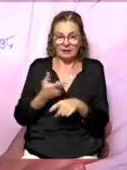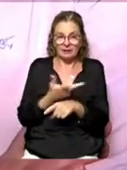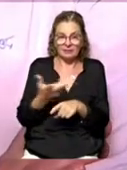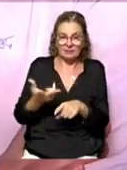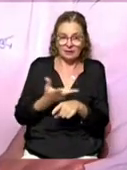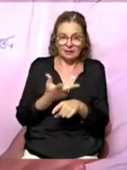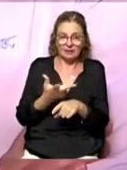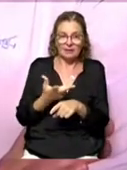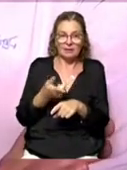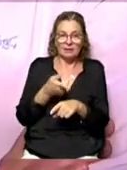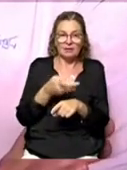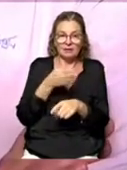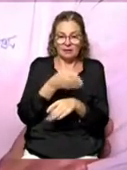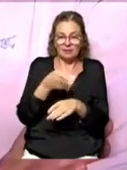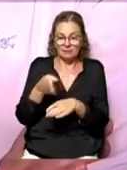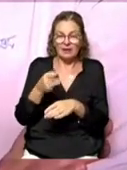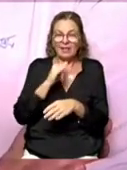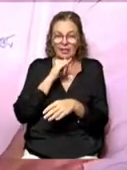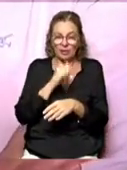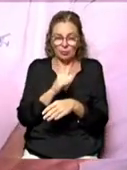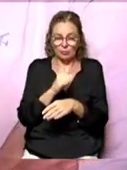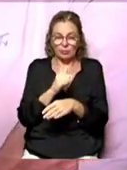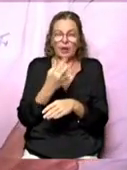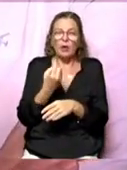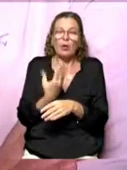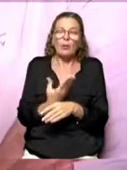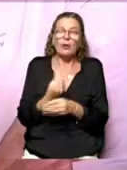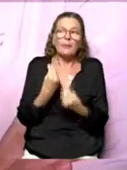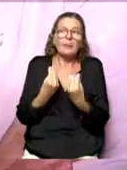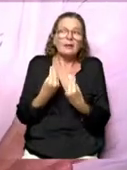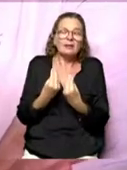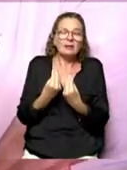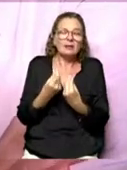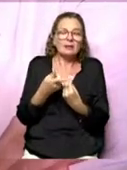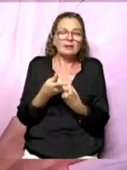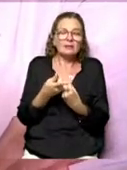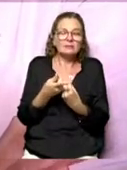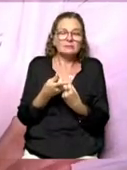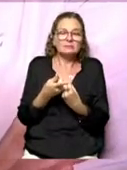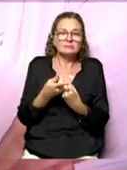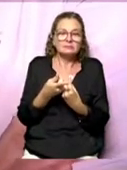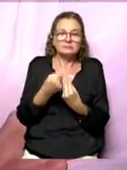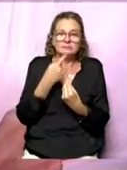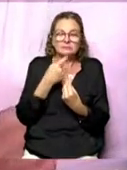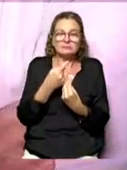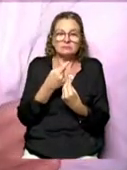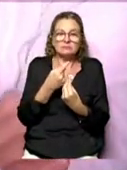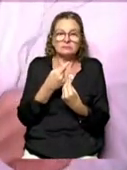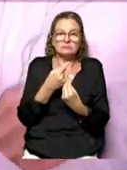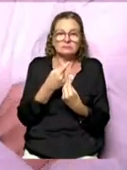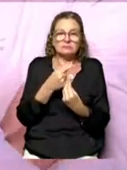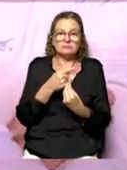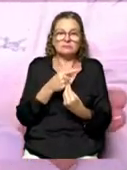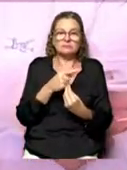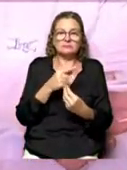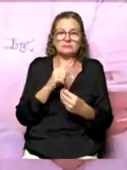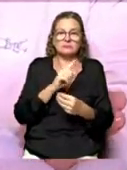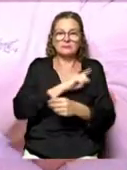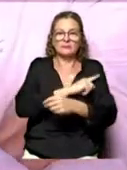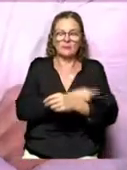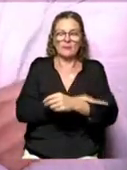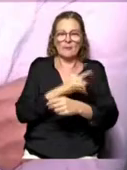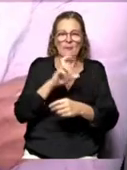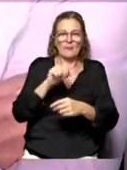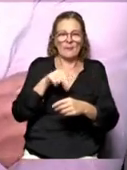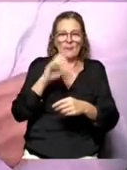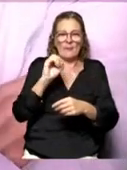las que se tramita esta denuncia, ¿qué pasa si eventualmente, como se manejó desde Fuerza Renovadora, se lo invita